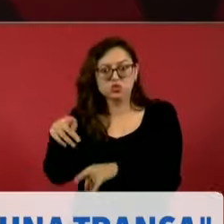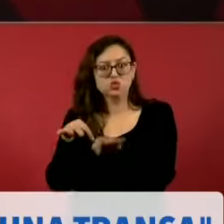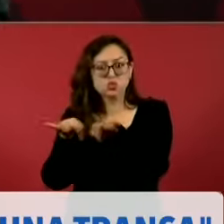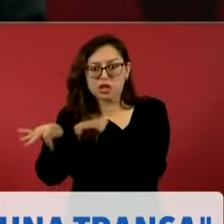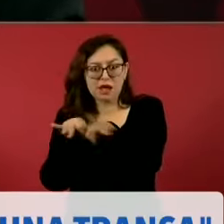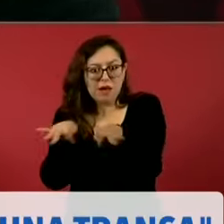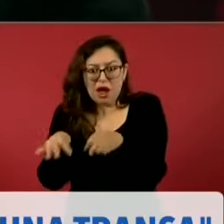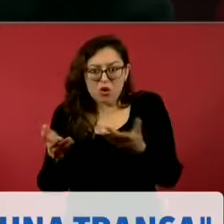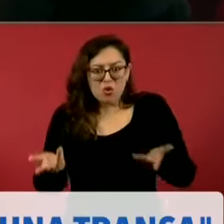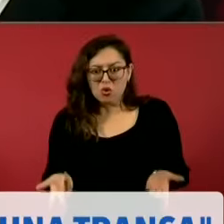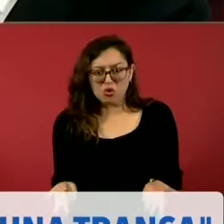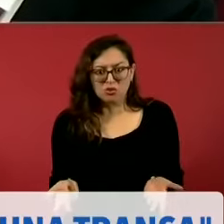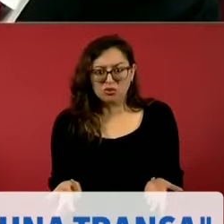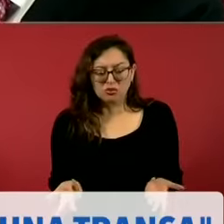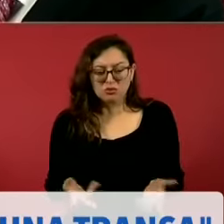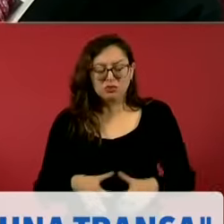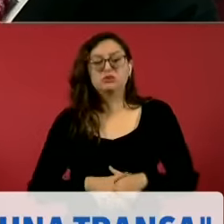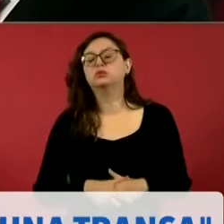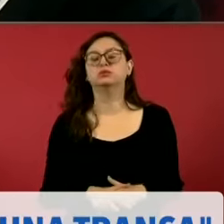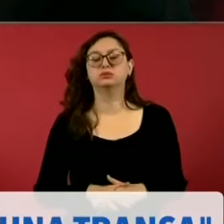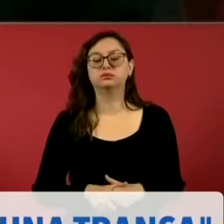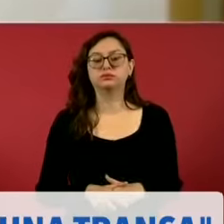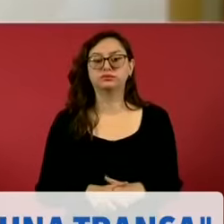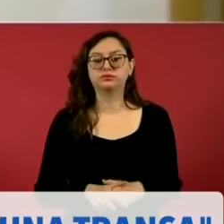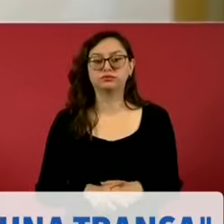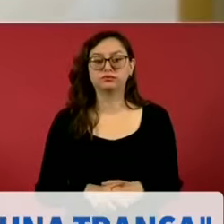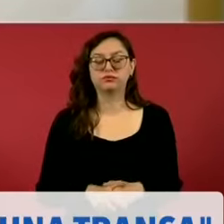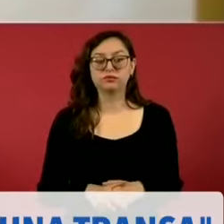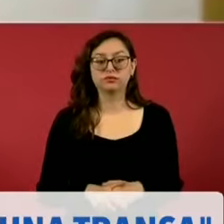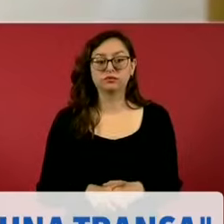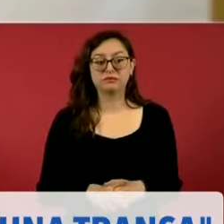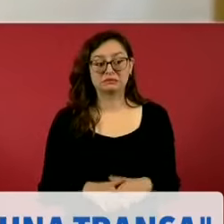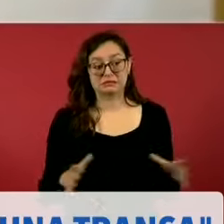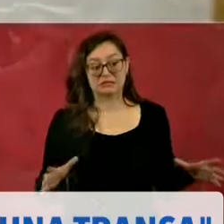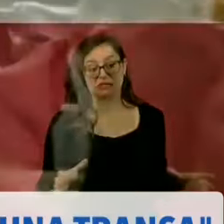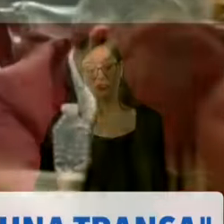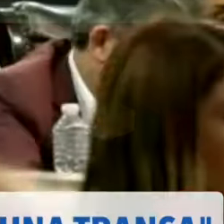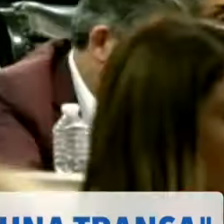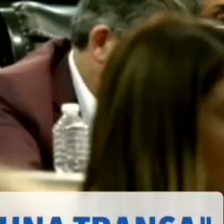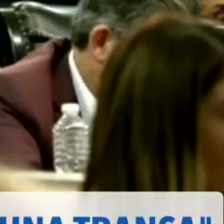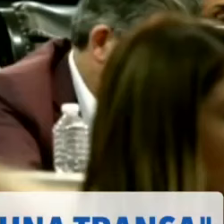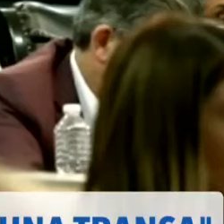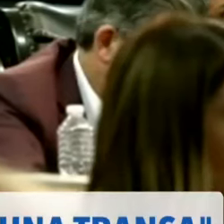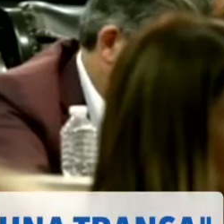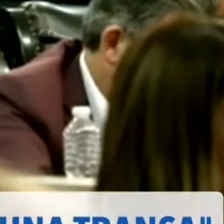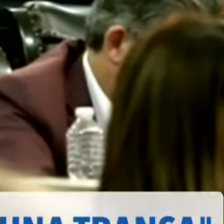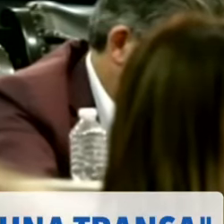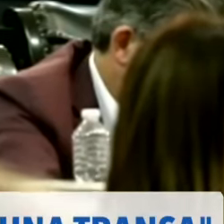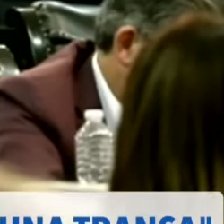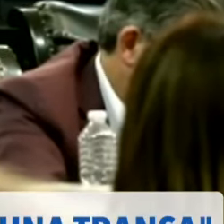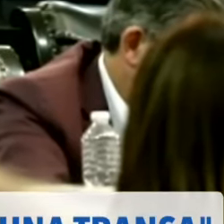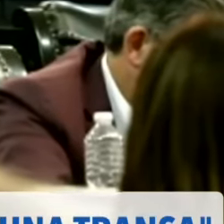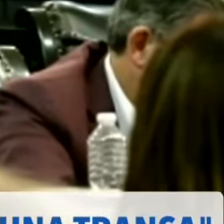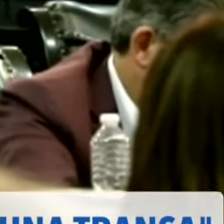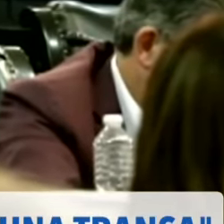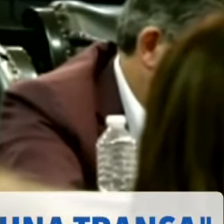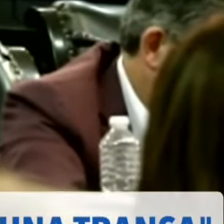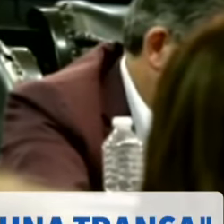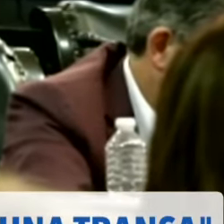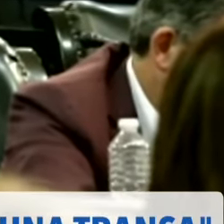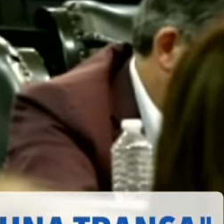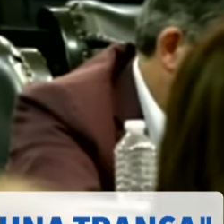prensa sobre si hizo algún pacto con Yunes para votar a favor de la iniciativa, pese a que pertenece a la oposición.